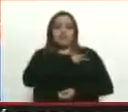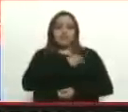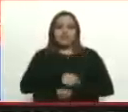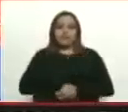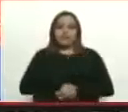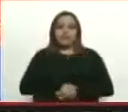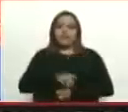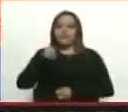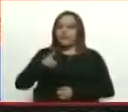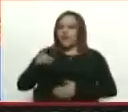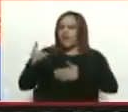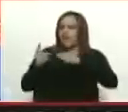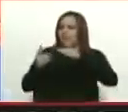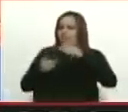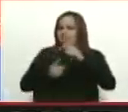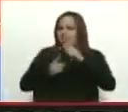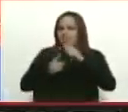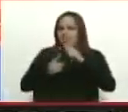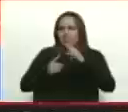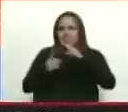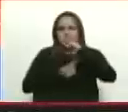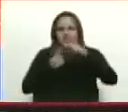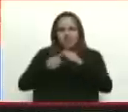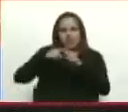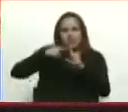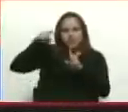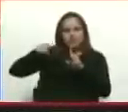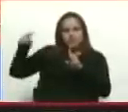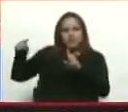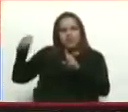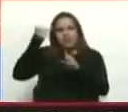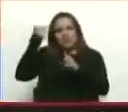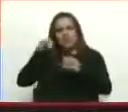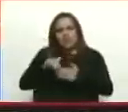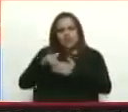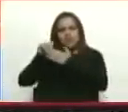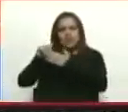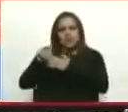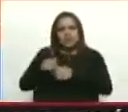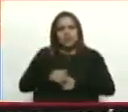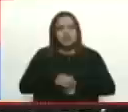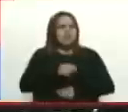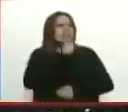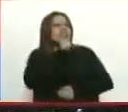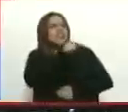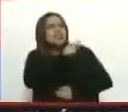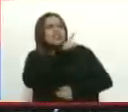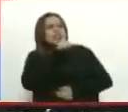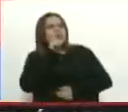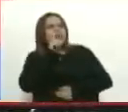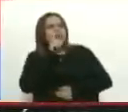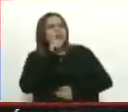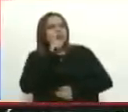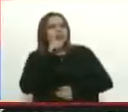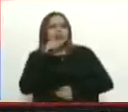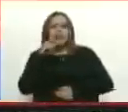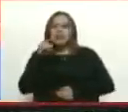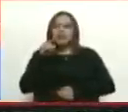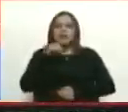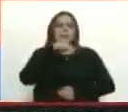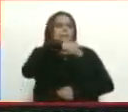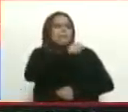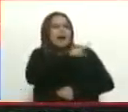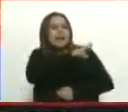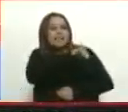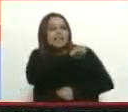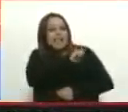Analysis, María Corina Machado y Benjamín Rauseo lideran la intención de voto en las primarias. Perdón, ¿quién? ¿María Corina?